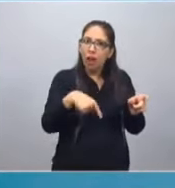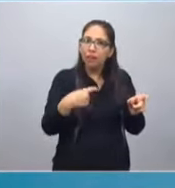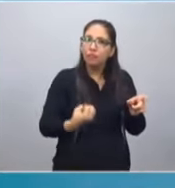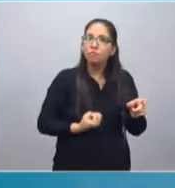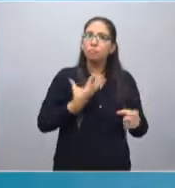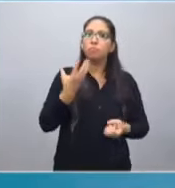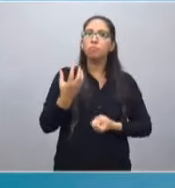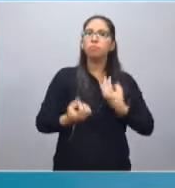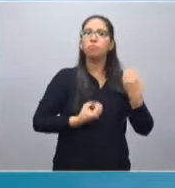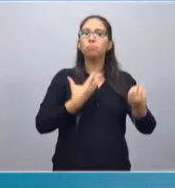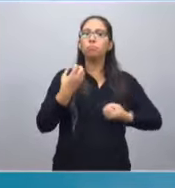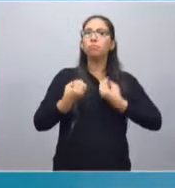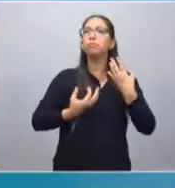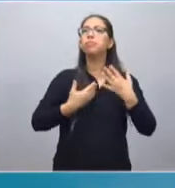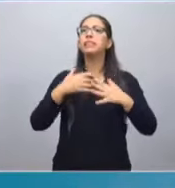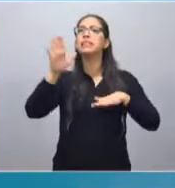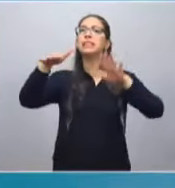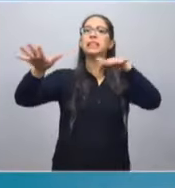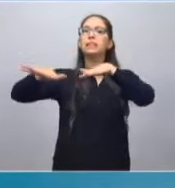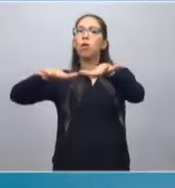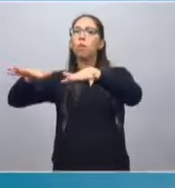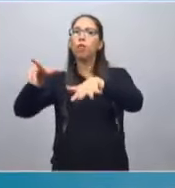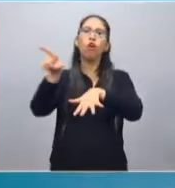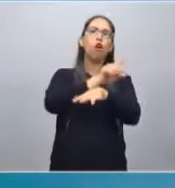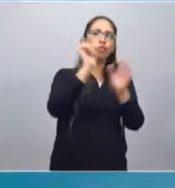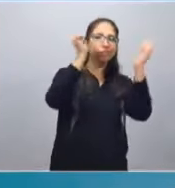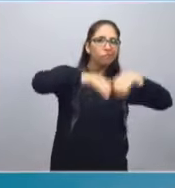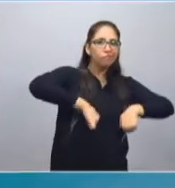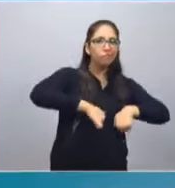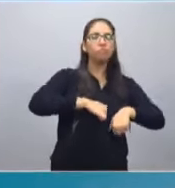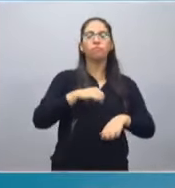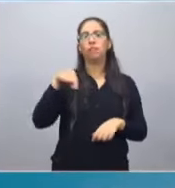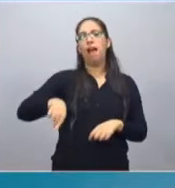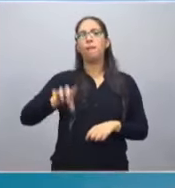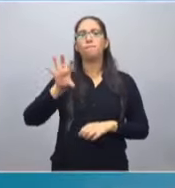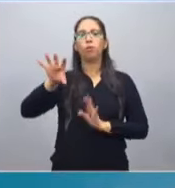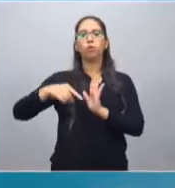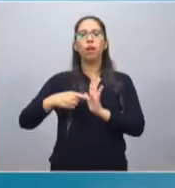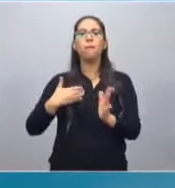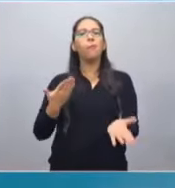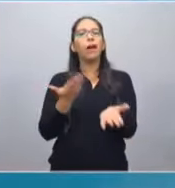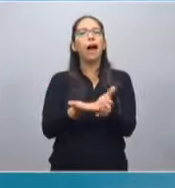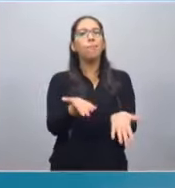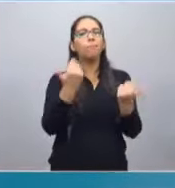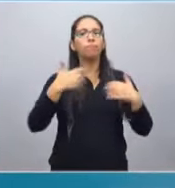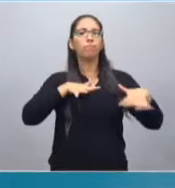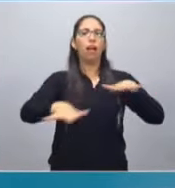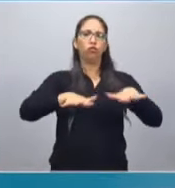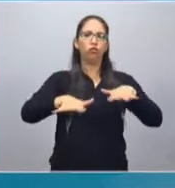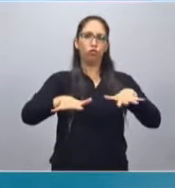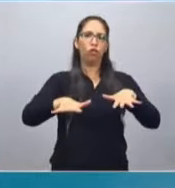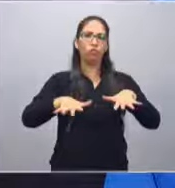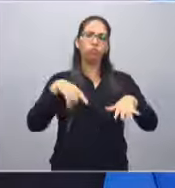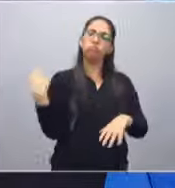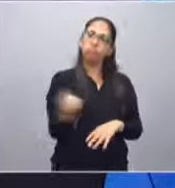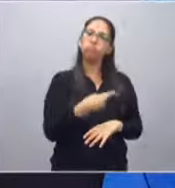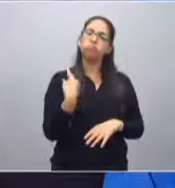pelota y hay otros que se esconden bueno nosotros en la provincia de Buenos Aires vamos a pedir la pelota y vamos a